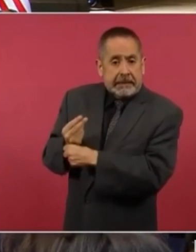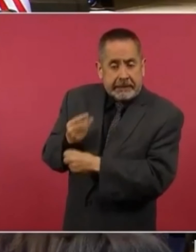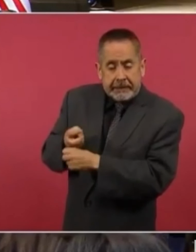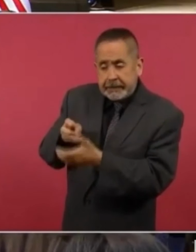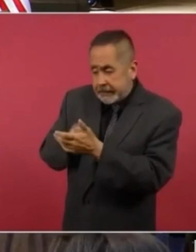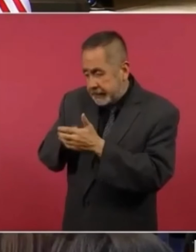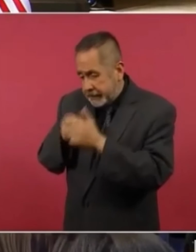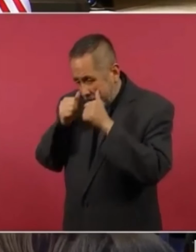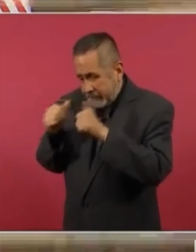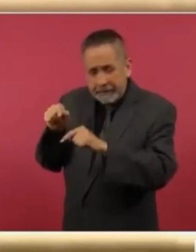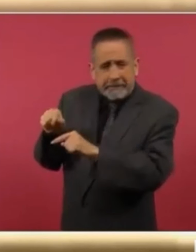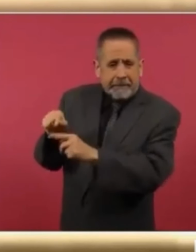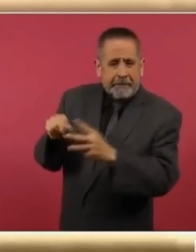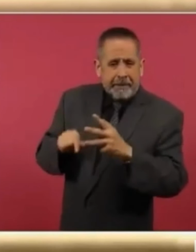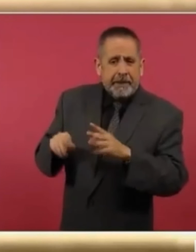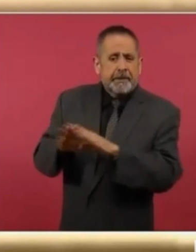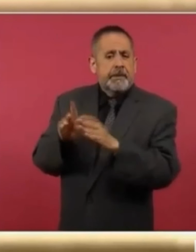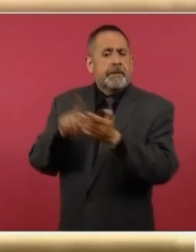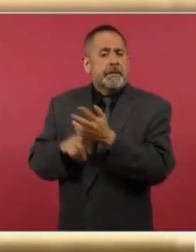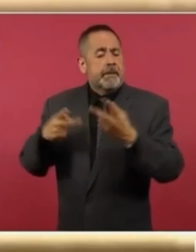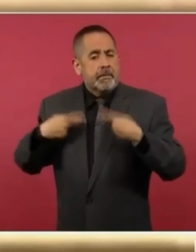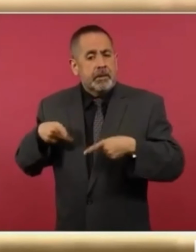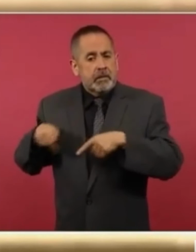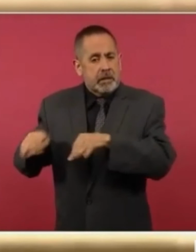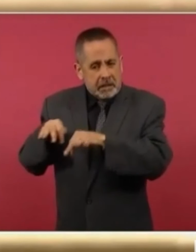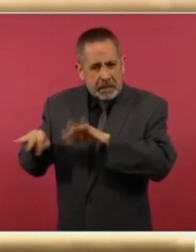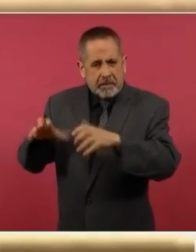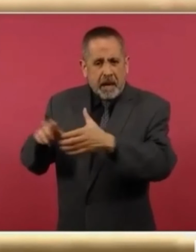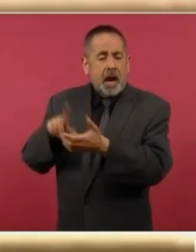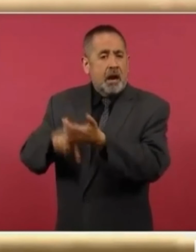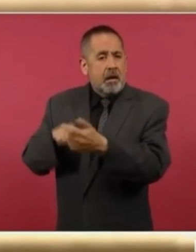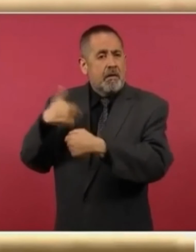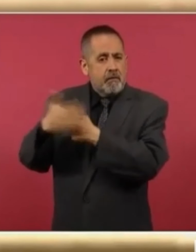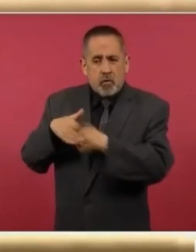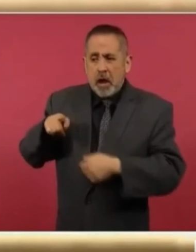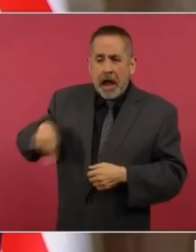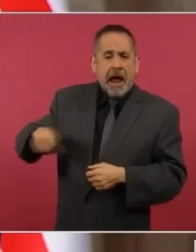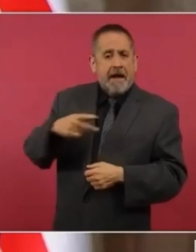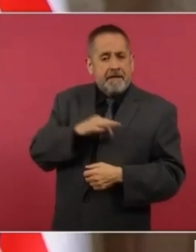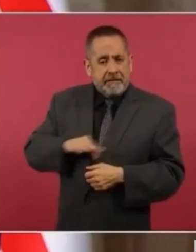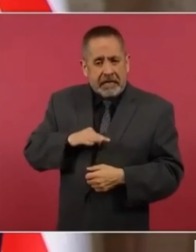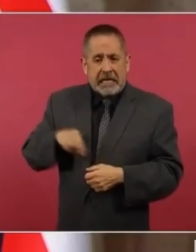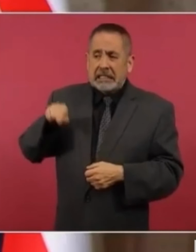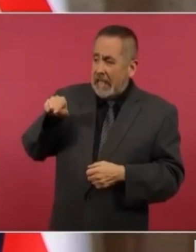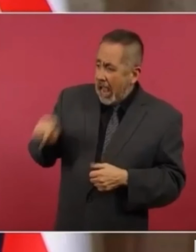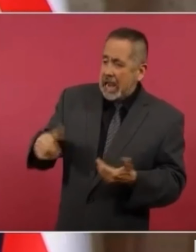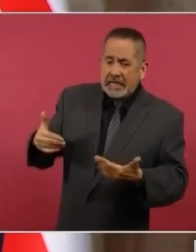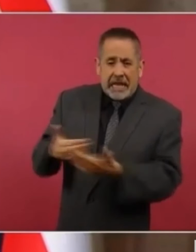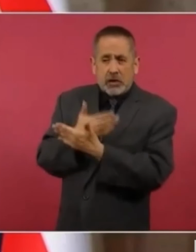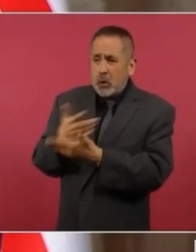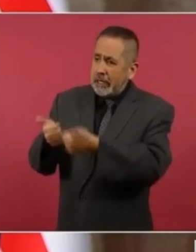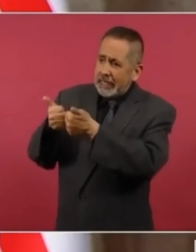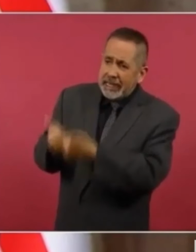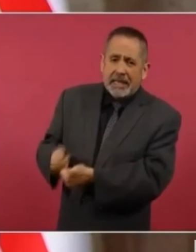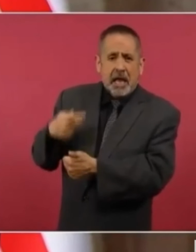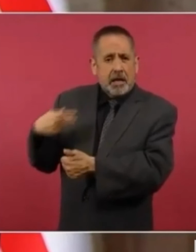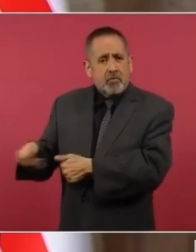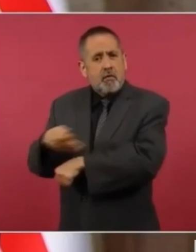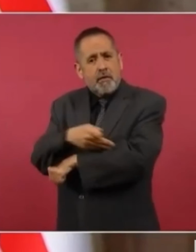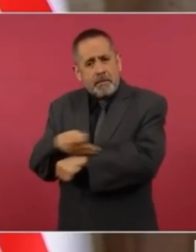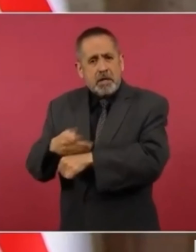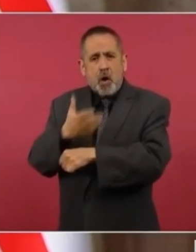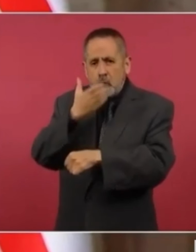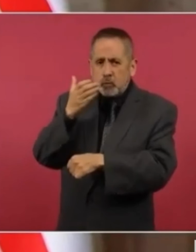procurar que la gente pueda trabajar y ser feliz donde nació, donde están sus familiares,